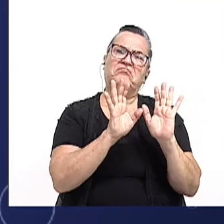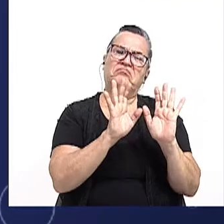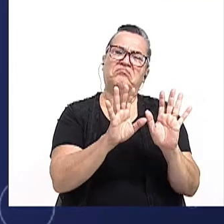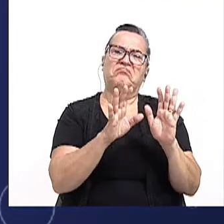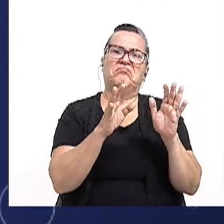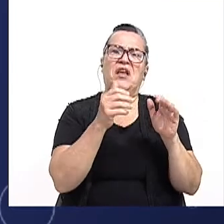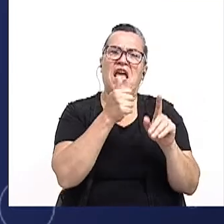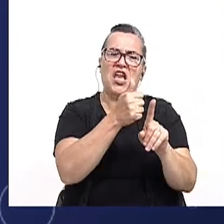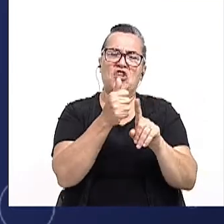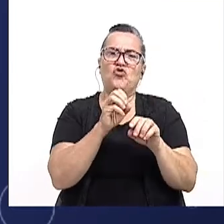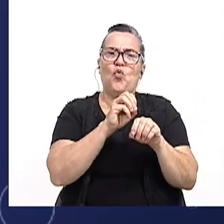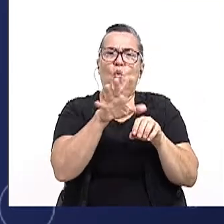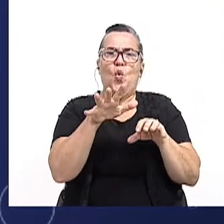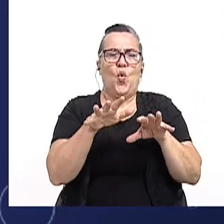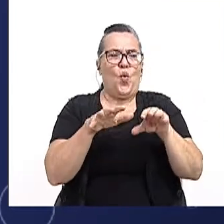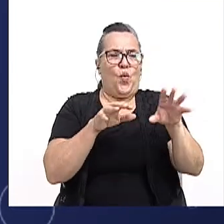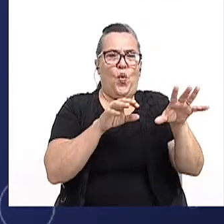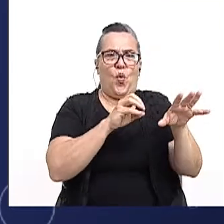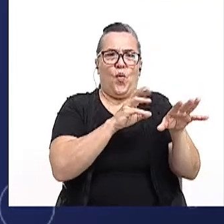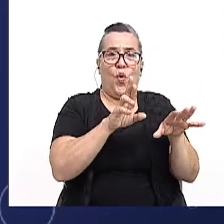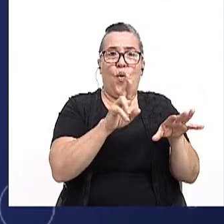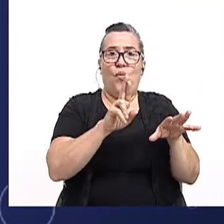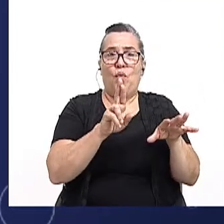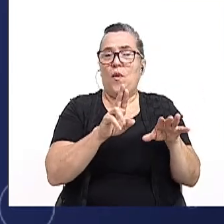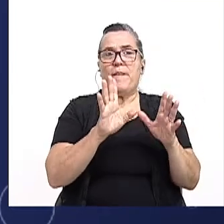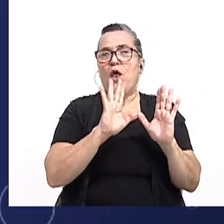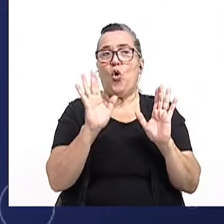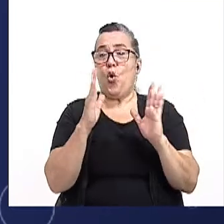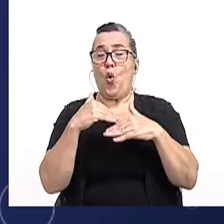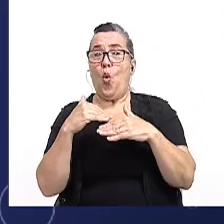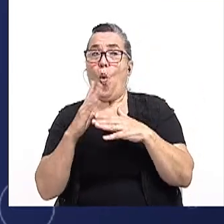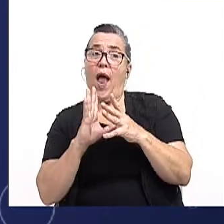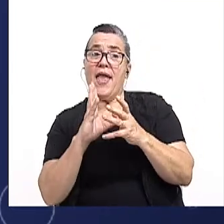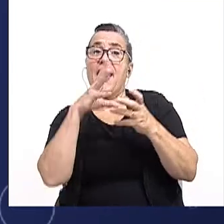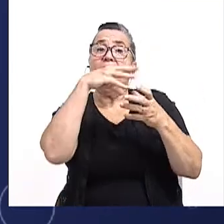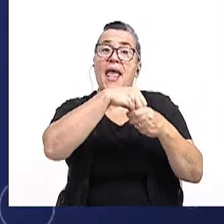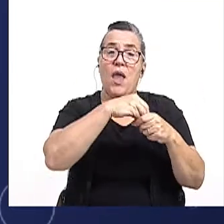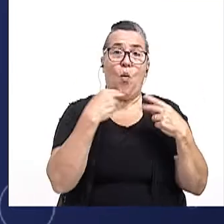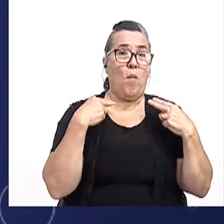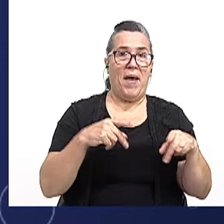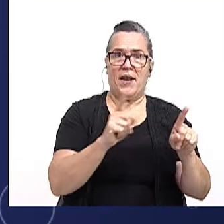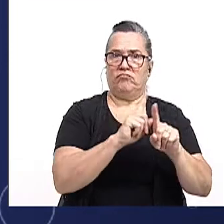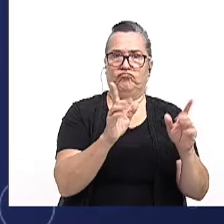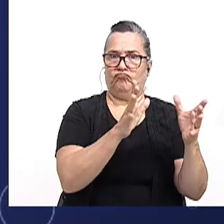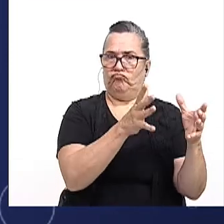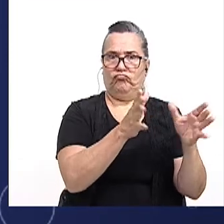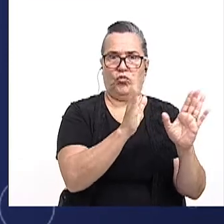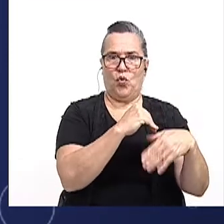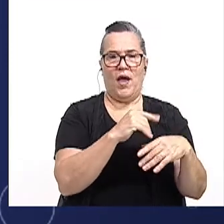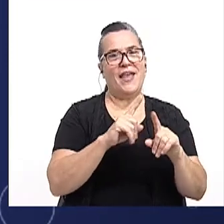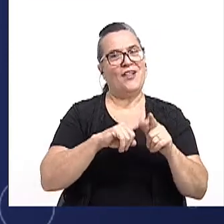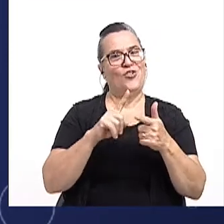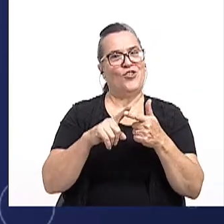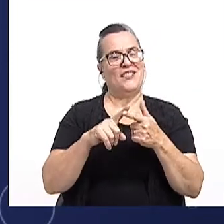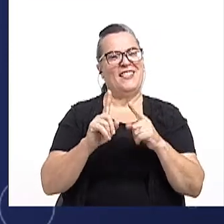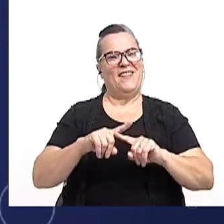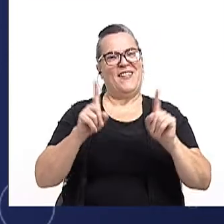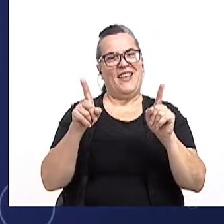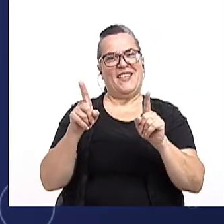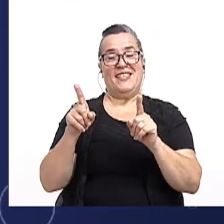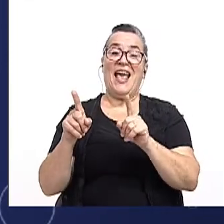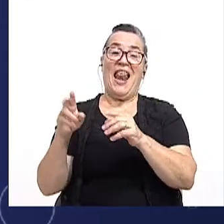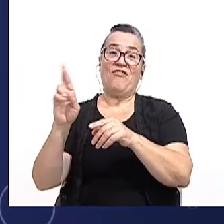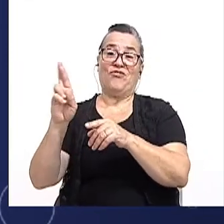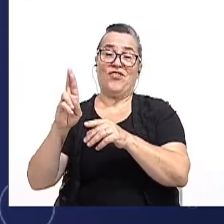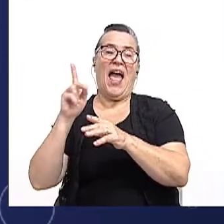que ellos emiten esas radiaciones sin intervención humana. La diferencia entonces con respecto a la